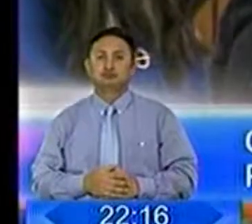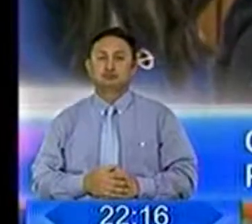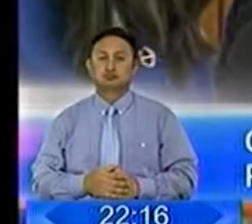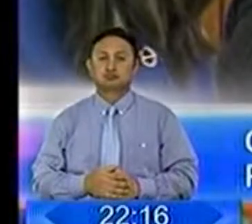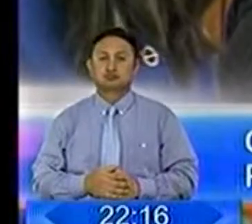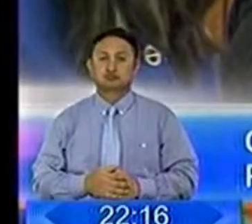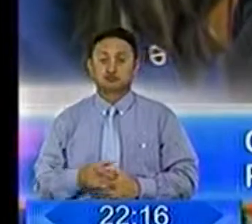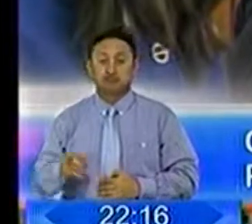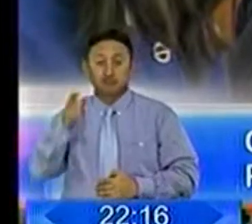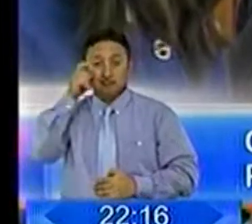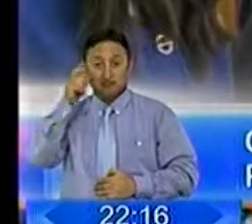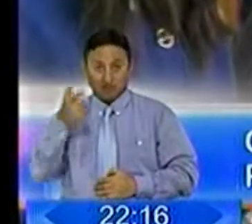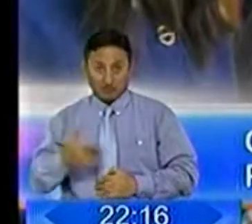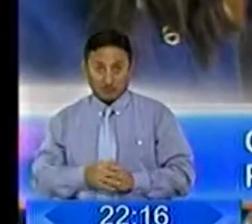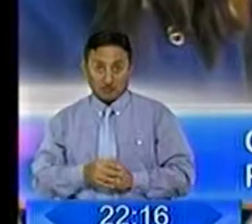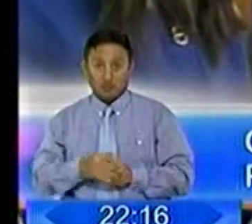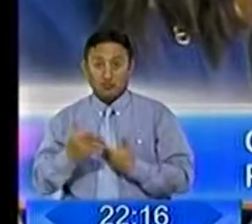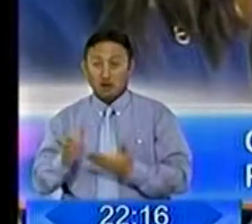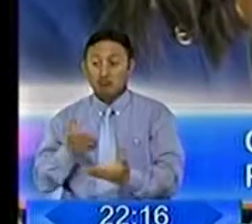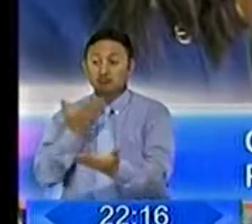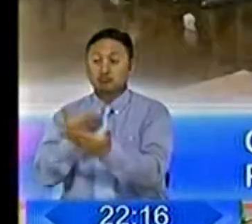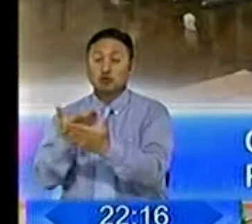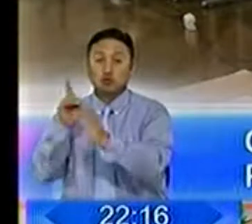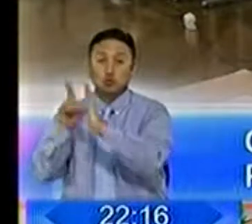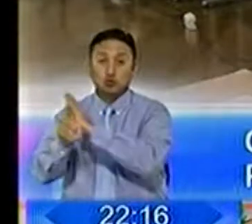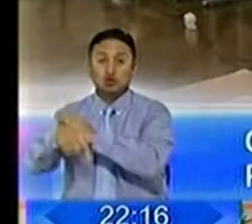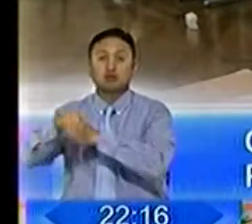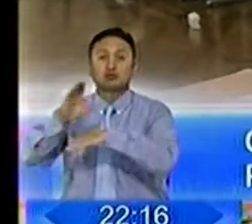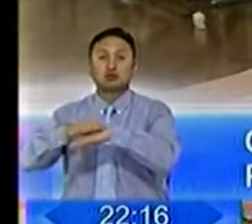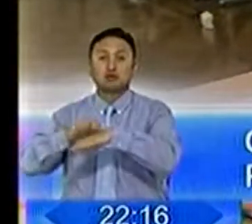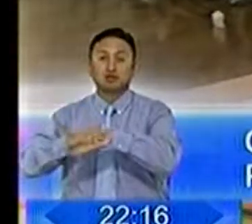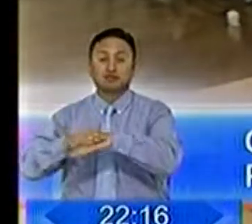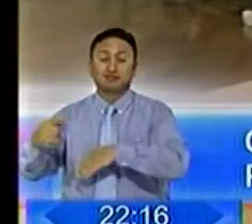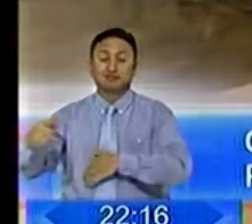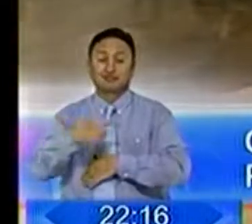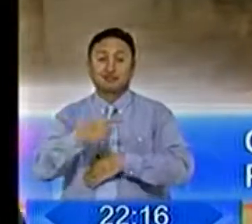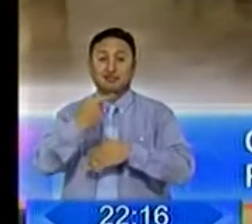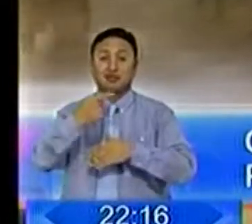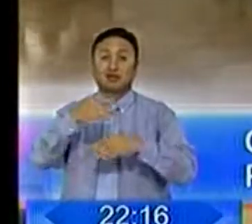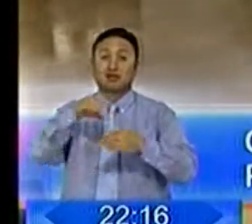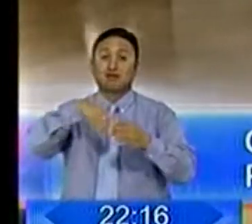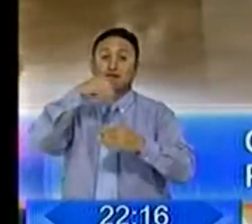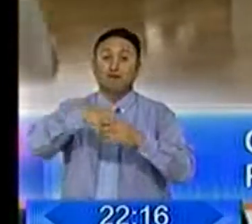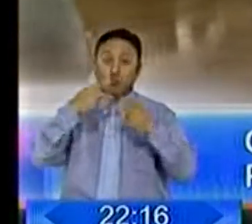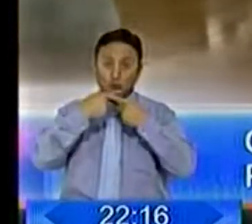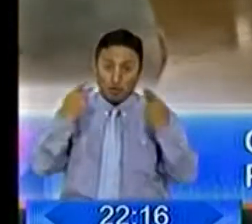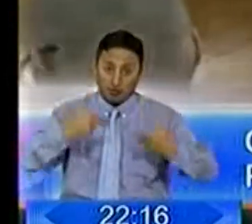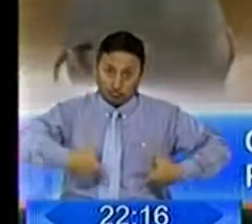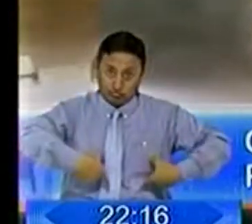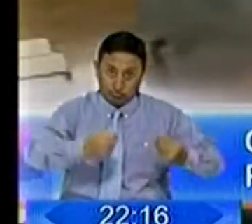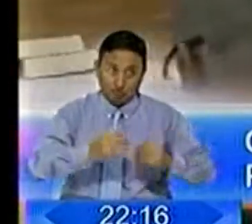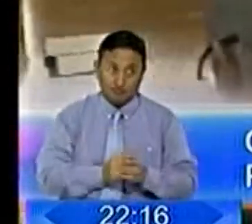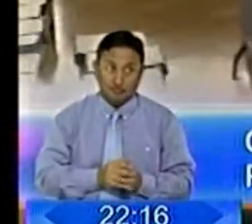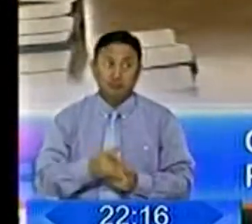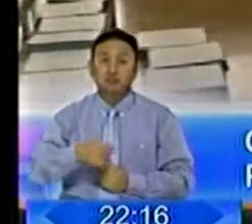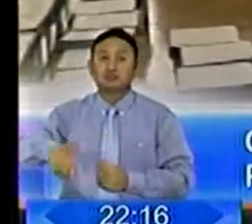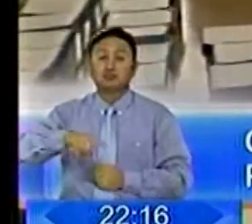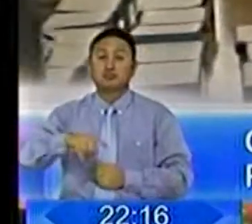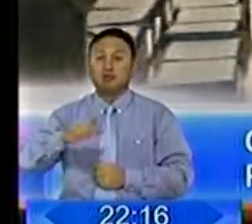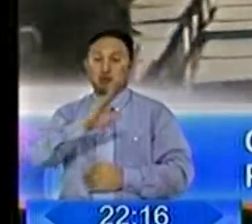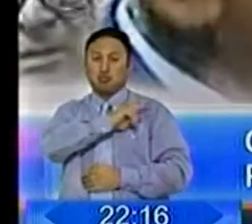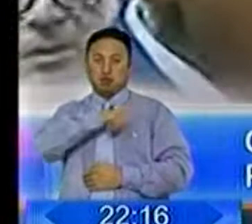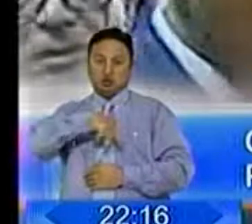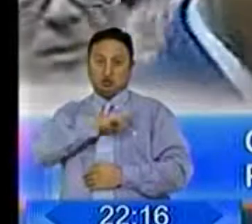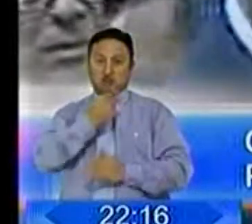Una vez que la Fiscalía General del Estado presentó la acusación por el presunto cometimiento de peculado, la Procuraduría se sumó como acusador